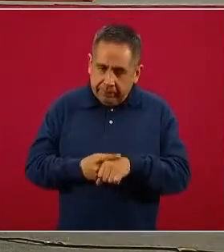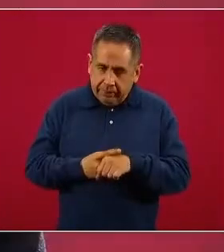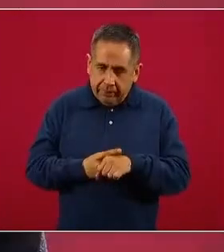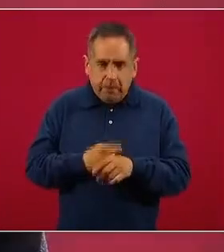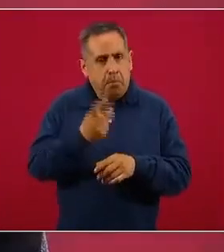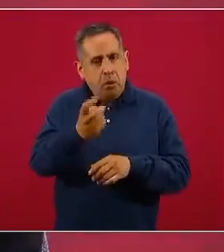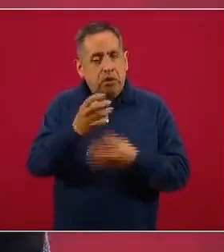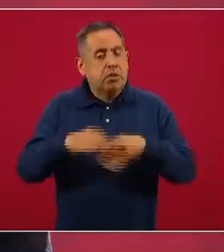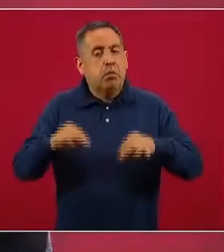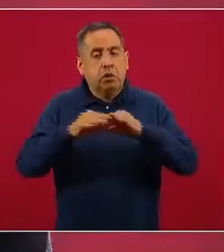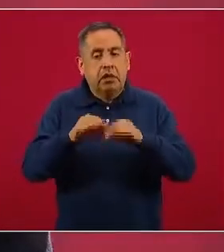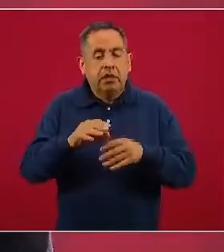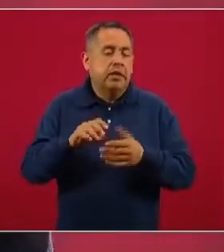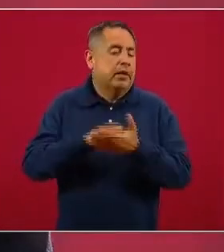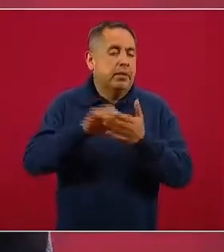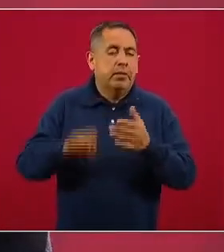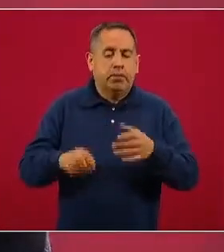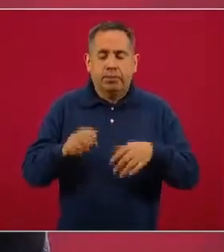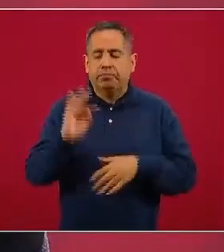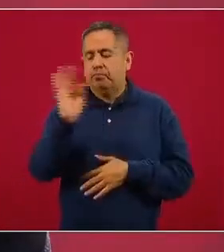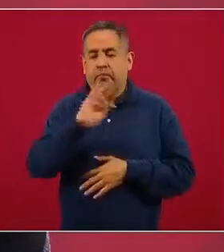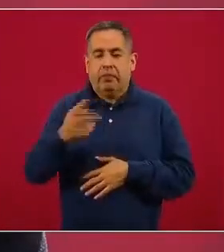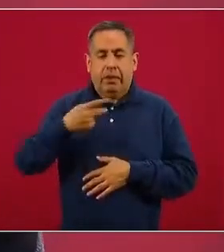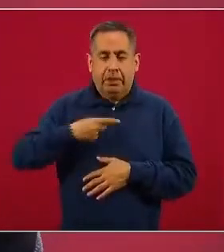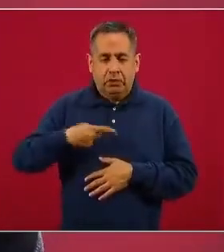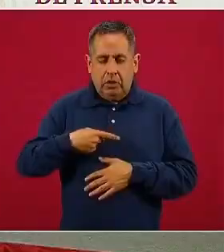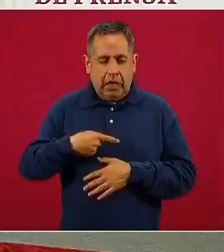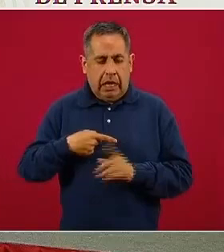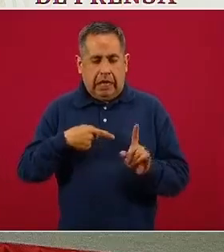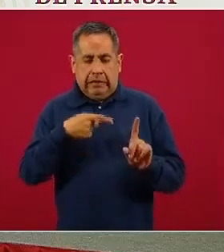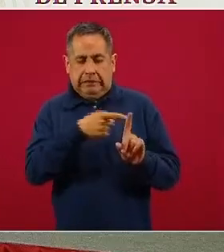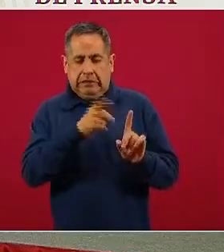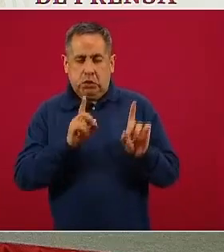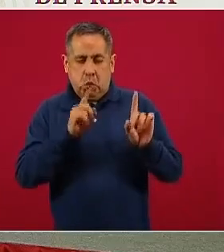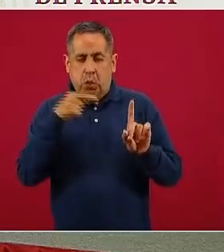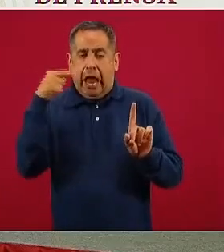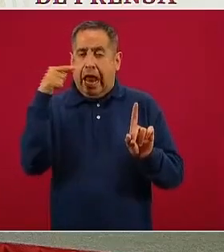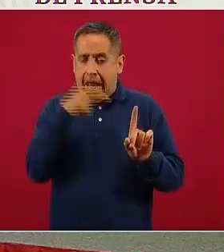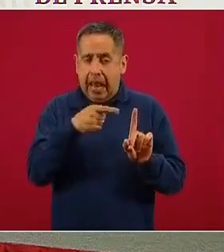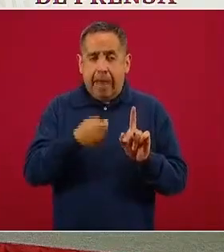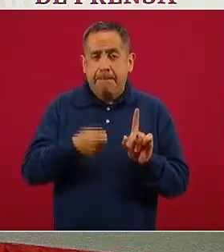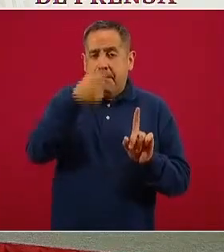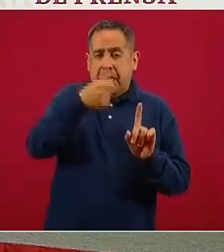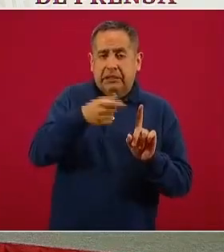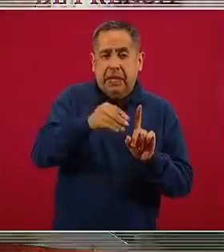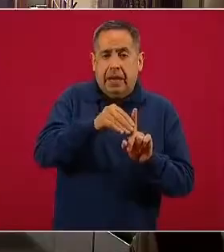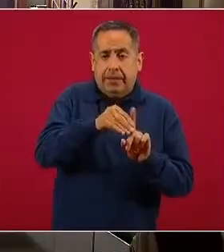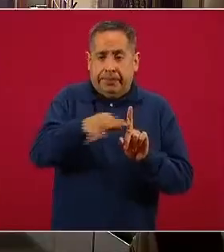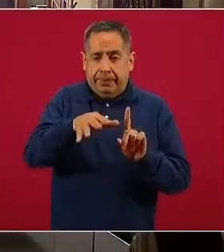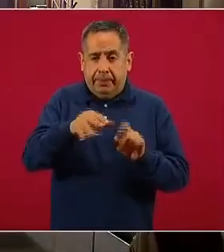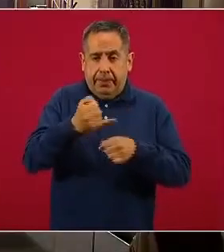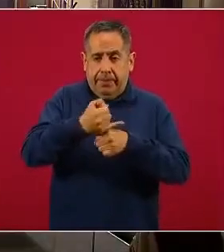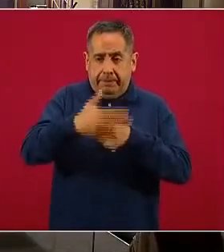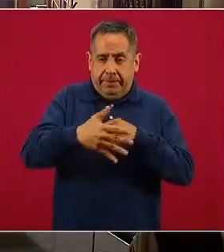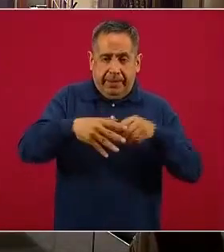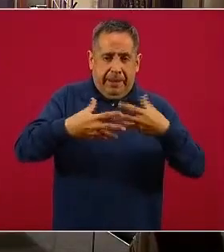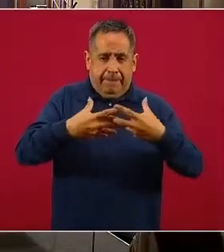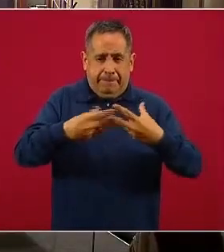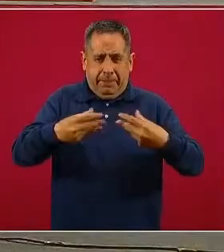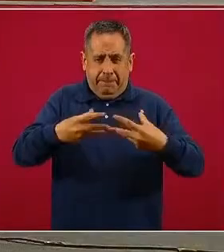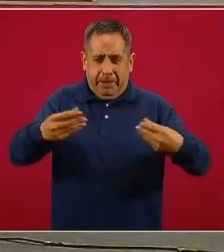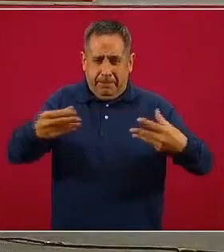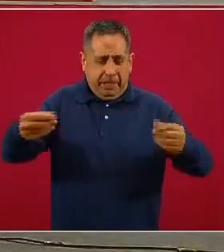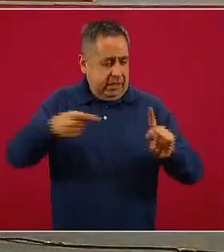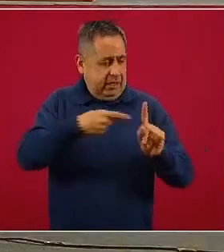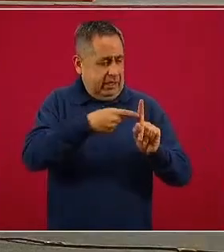estos criterios. O sea, es decir, la persona que en su momento se presume inició con la cadena de contagios debe de estar dentro de